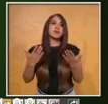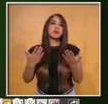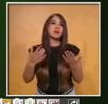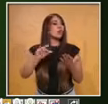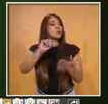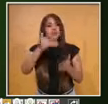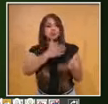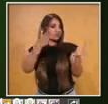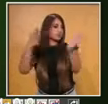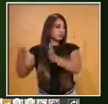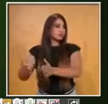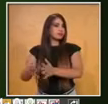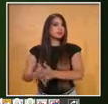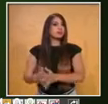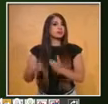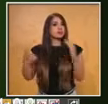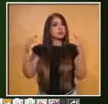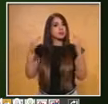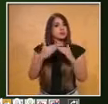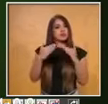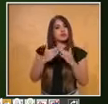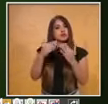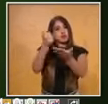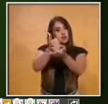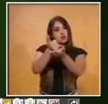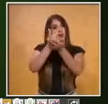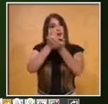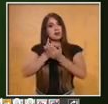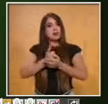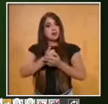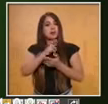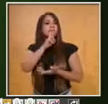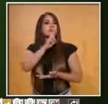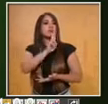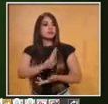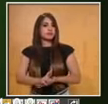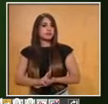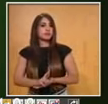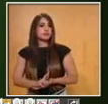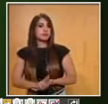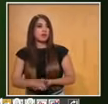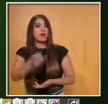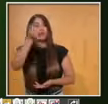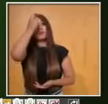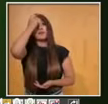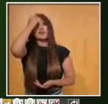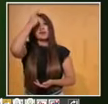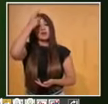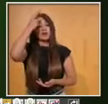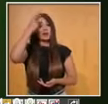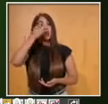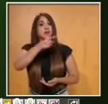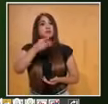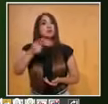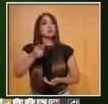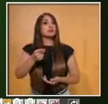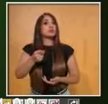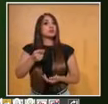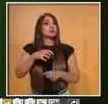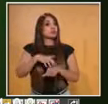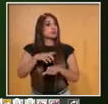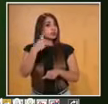parte en donde en casita nos van a ayudar a contestar. Adivina, adivinador. Número uno. Es una